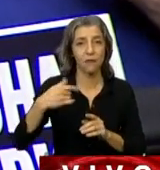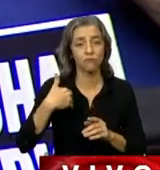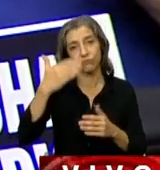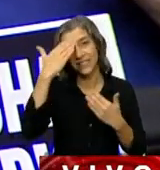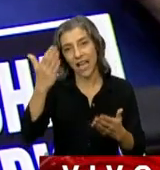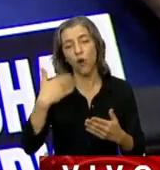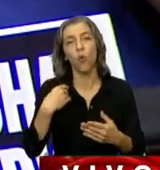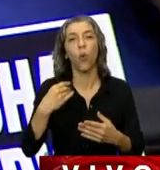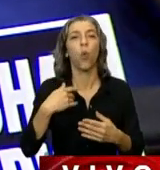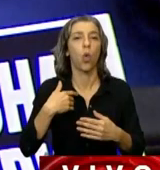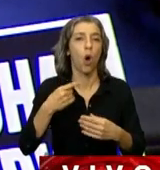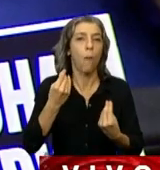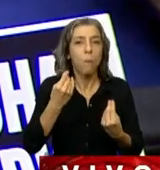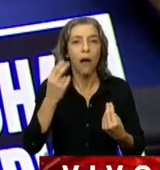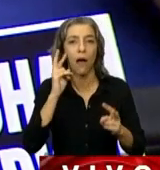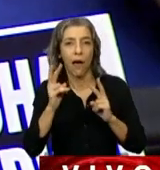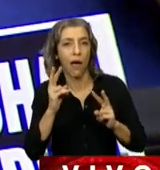presente todo lo que pasó.